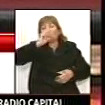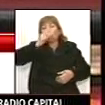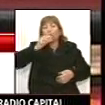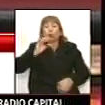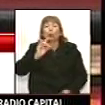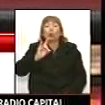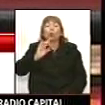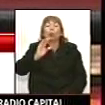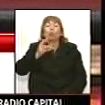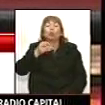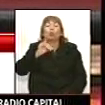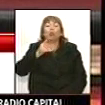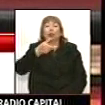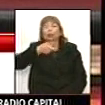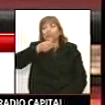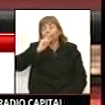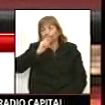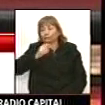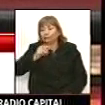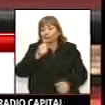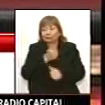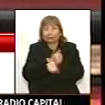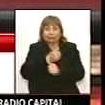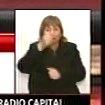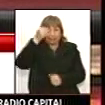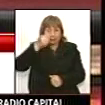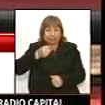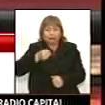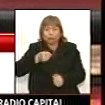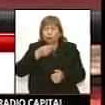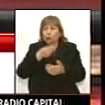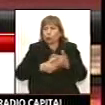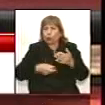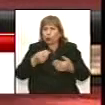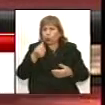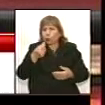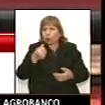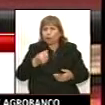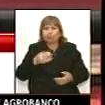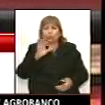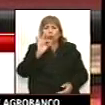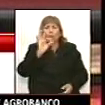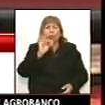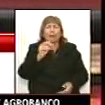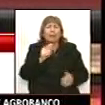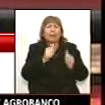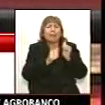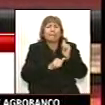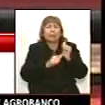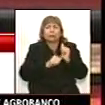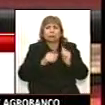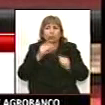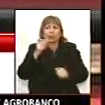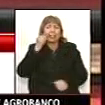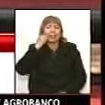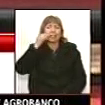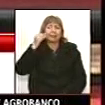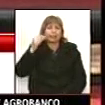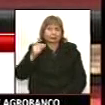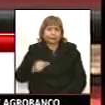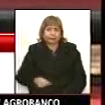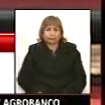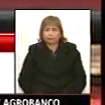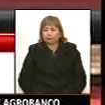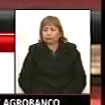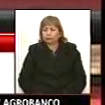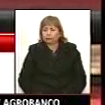Ushua, en el sur de Ayacucho, una tragedia que cobró la vida de 9 hermanos peruanos de origen quechua. Y